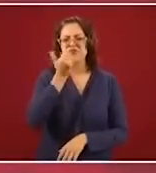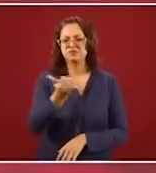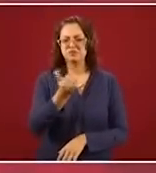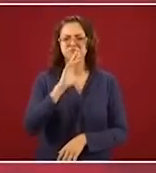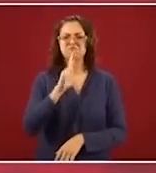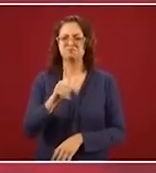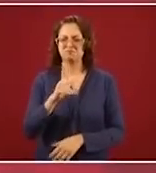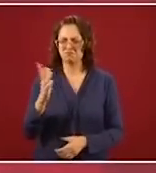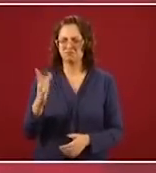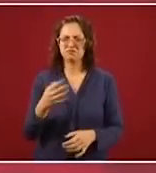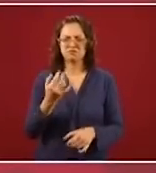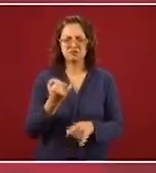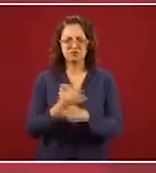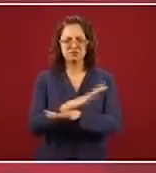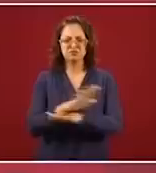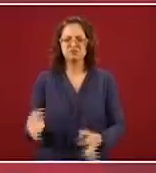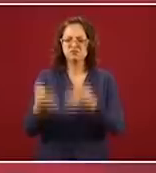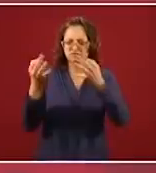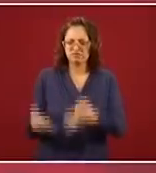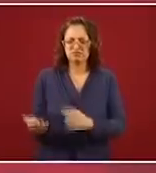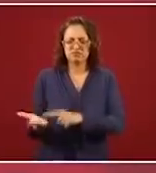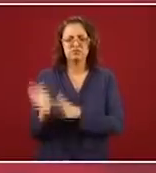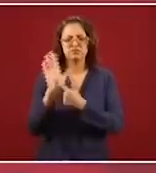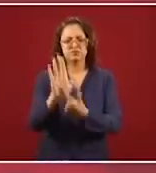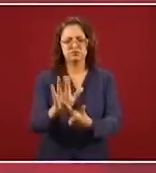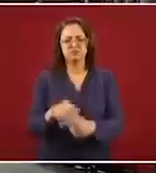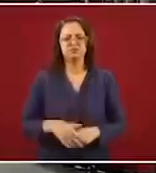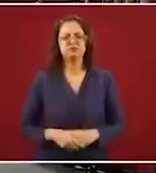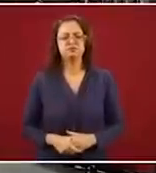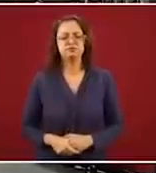hay no tenemos elementos.